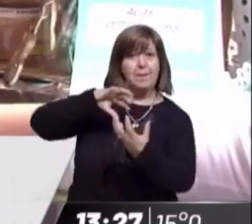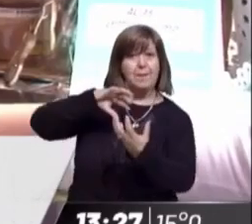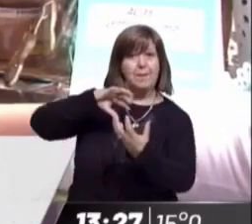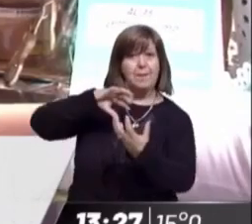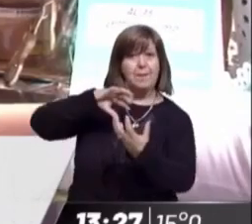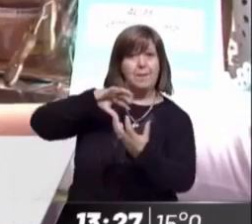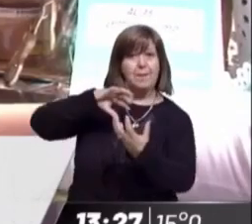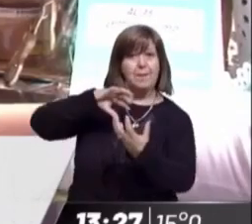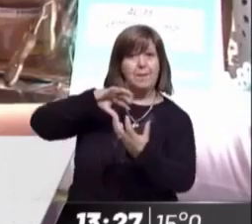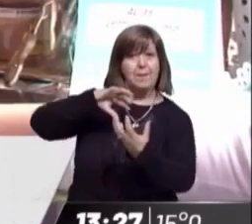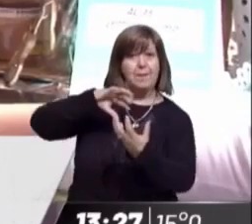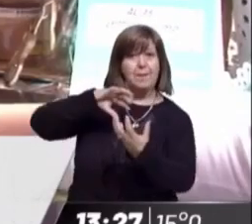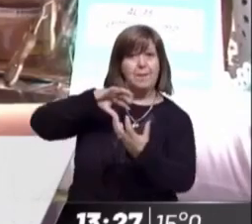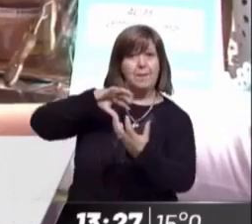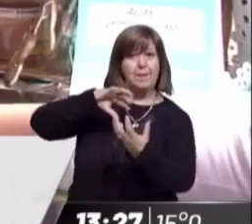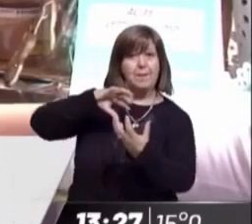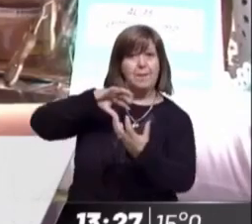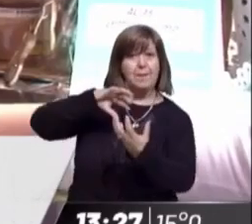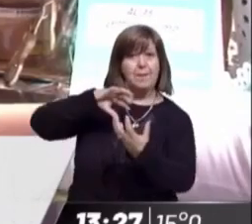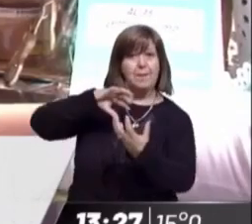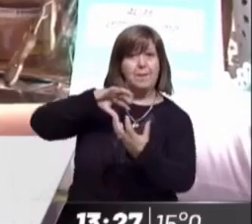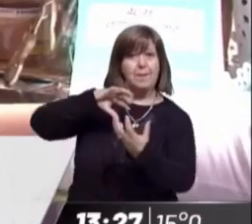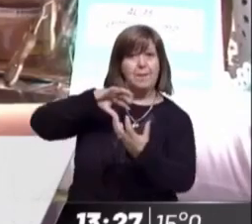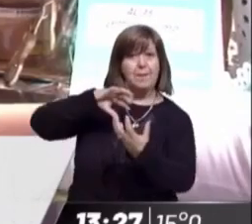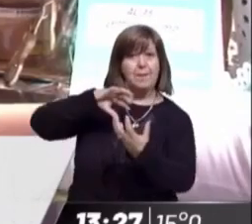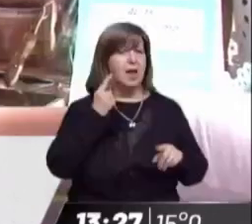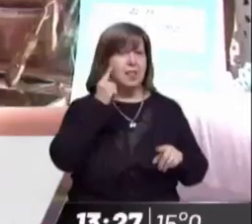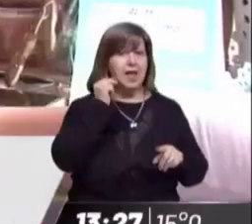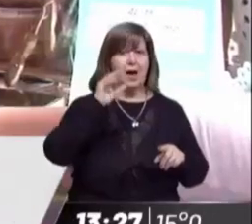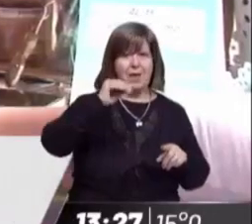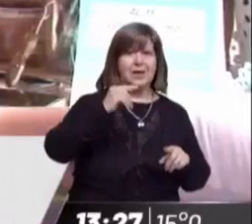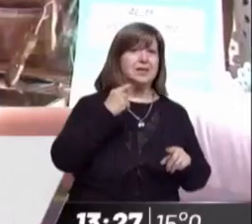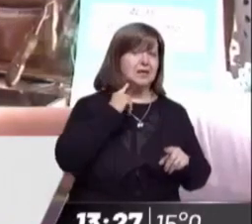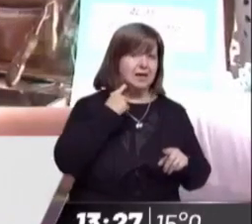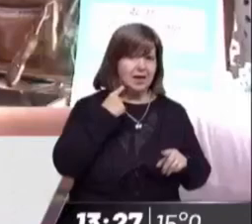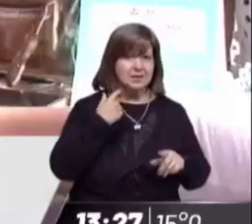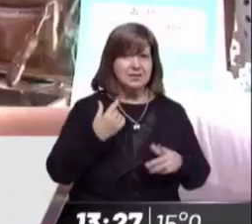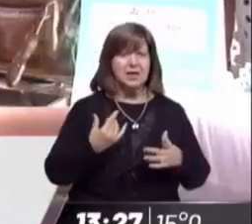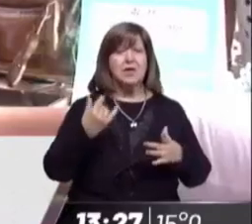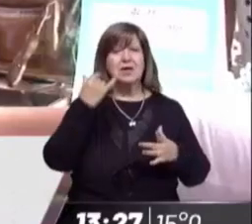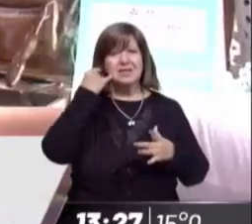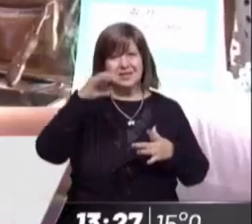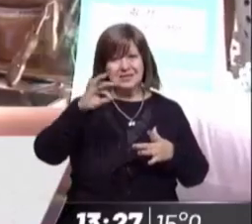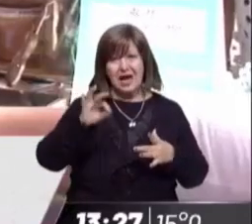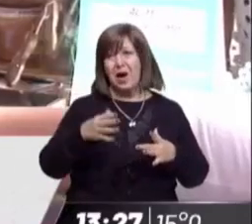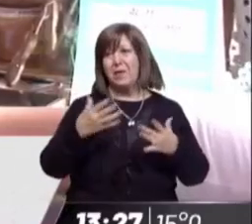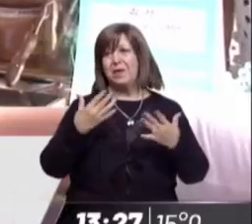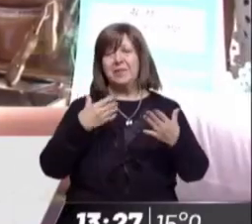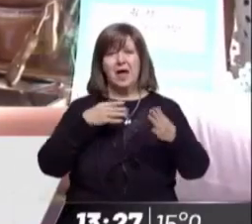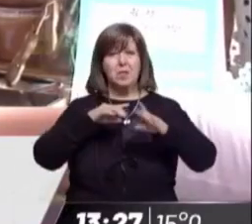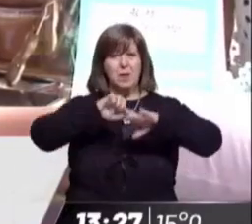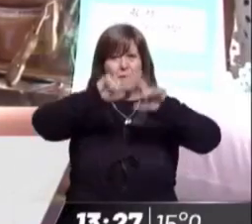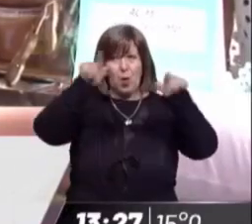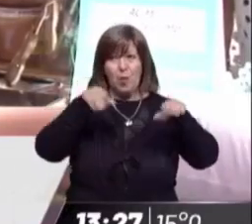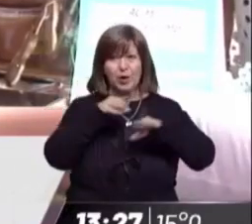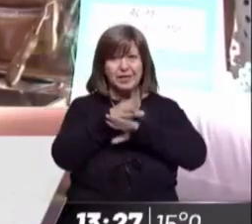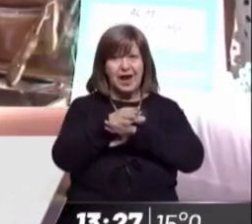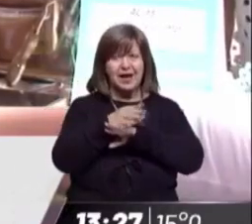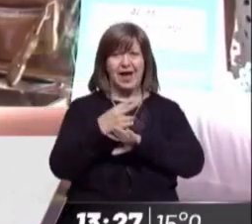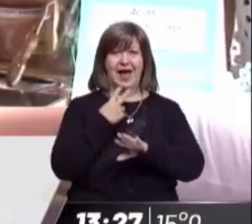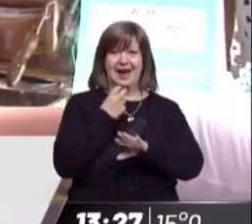sobre todo ahora con estas nuevas corrientes que hay de los portales energéticos y de estos cambios de actitud